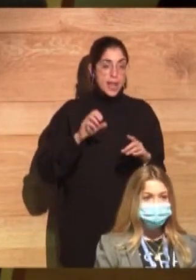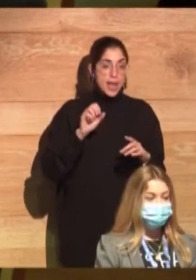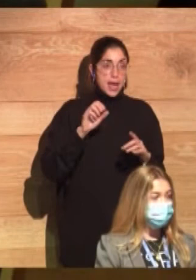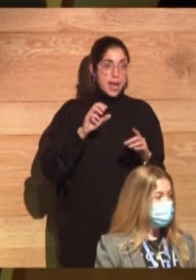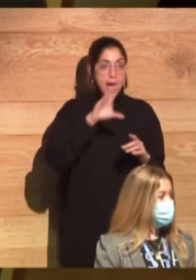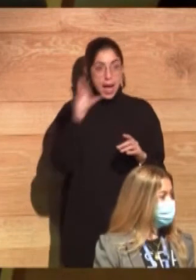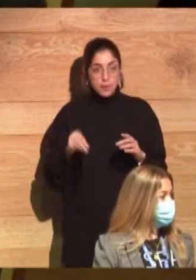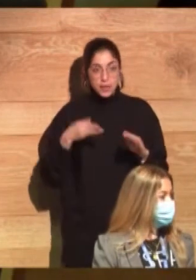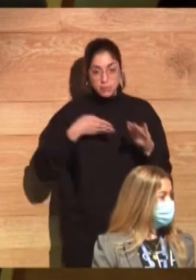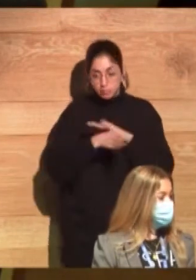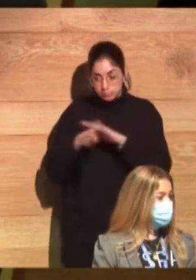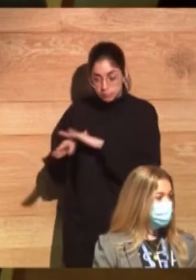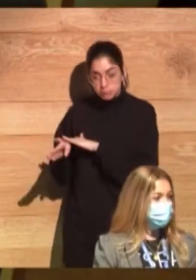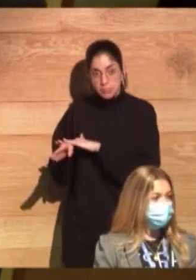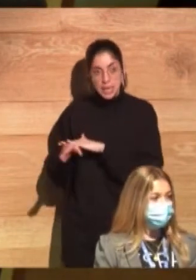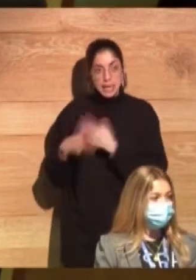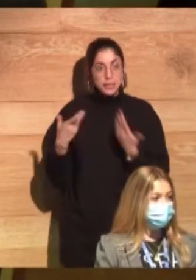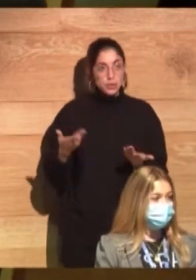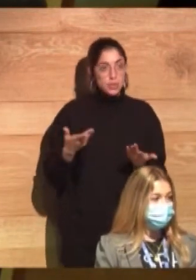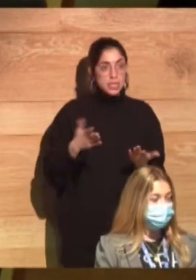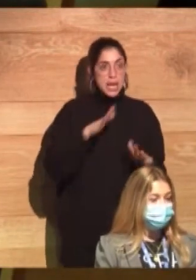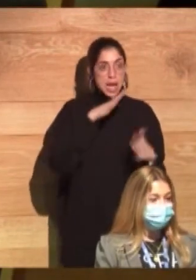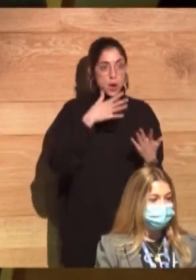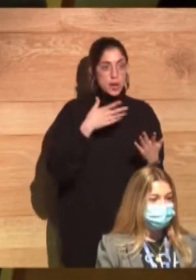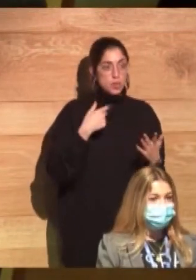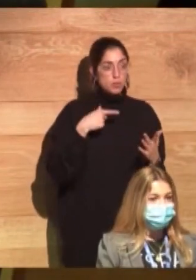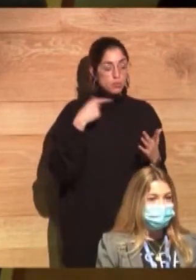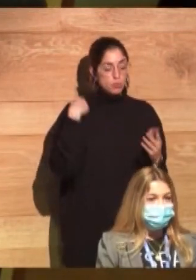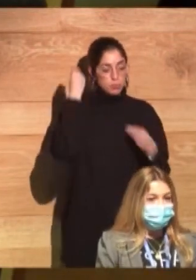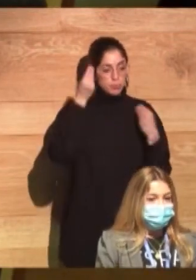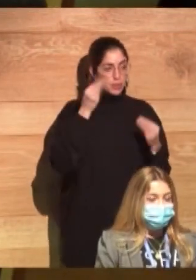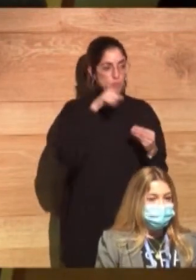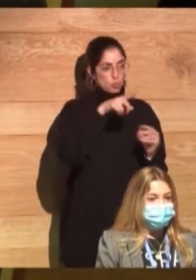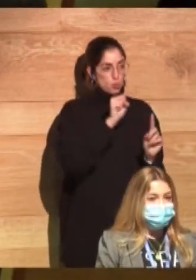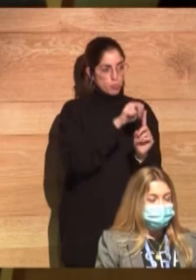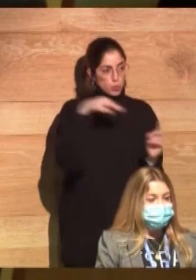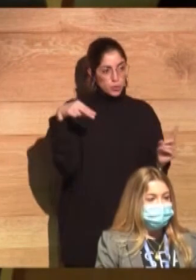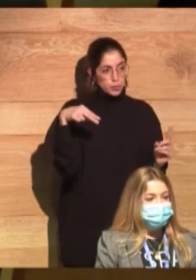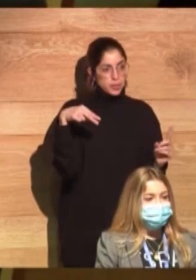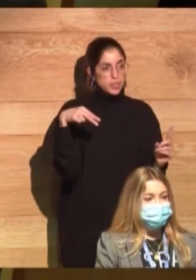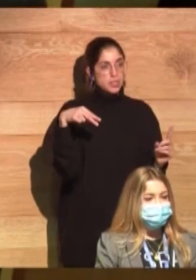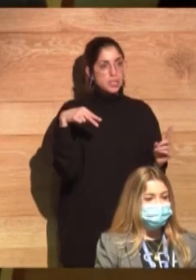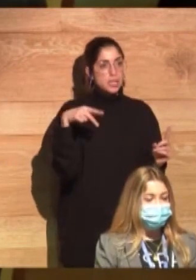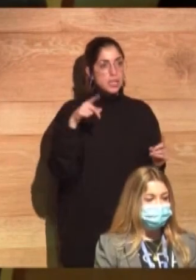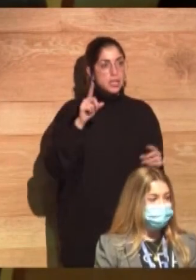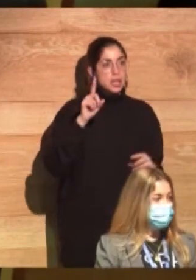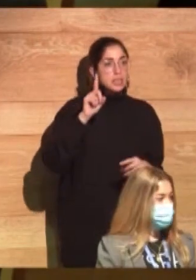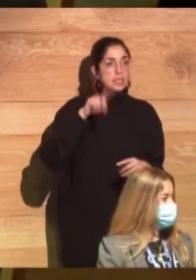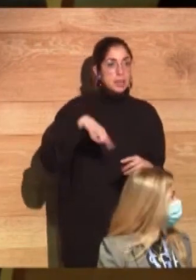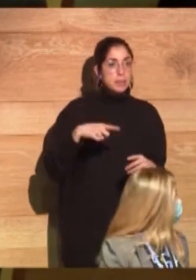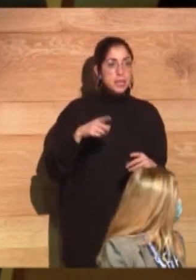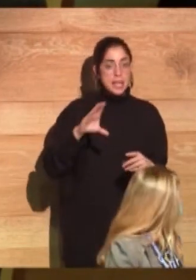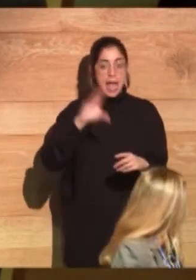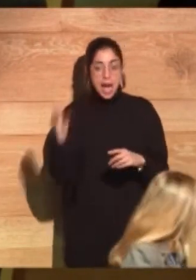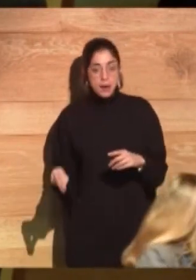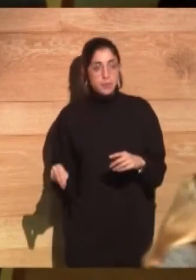africanos. Entonces me interesaría saber cuál es su visión sobre esta penetración de estos países y si usted ve que la Unión Africana será capaz en